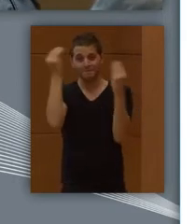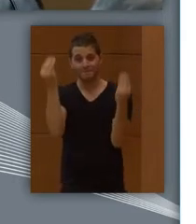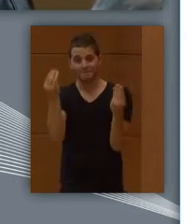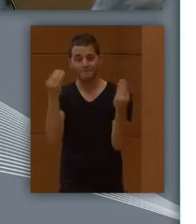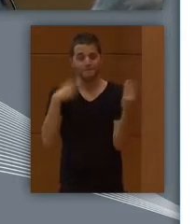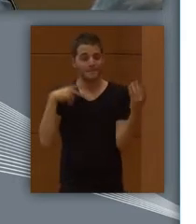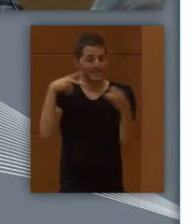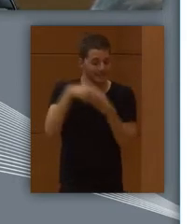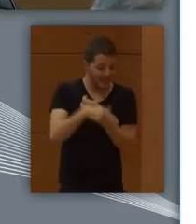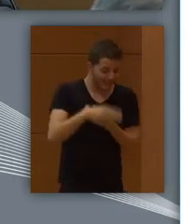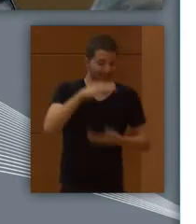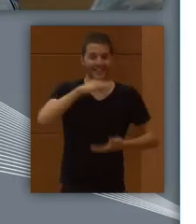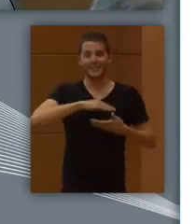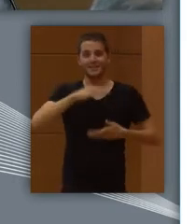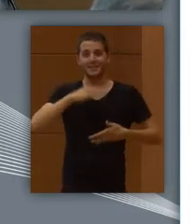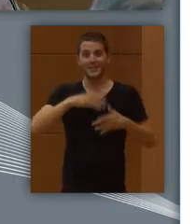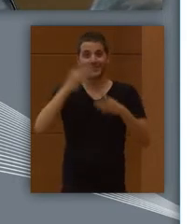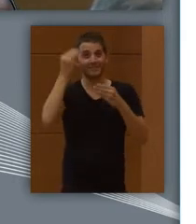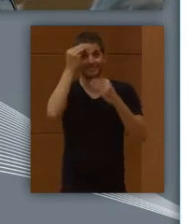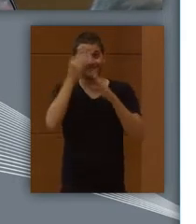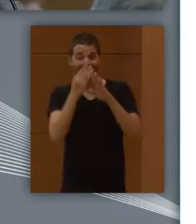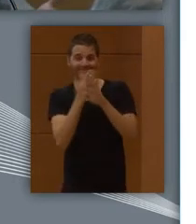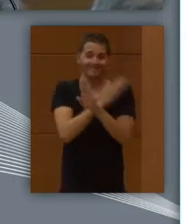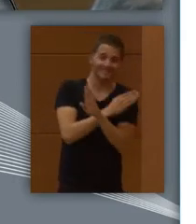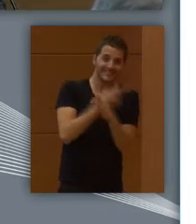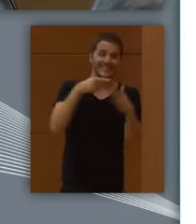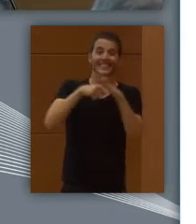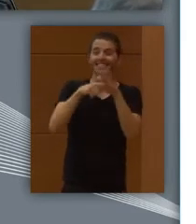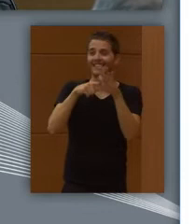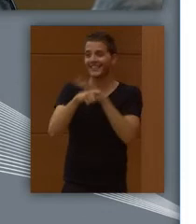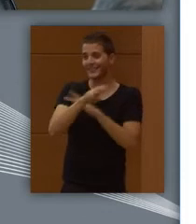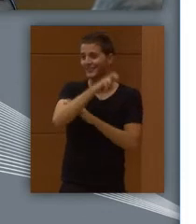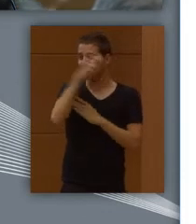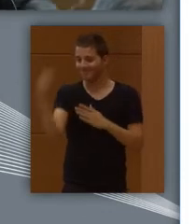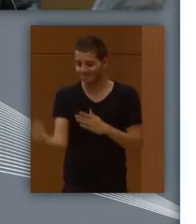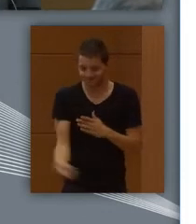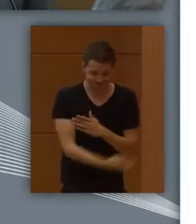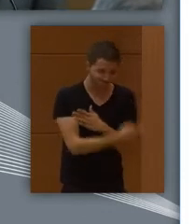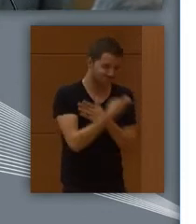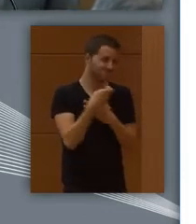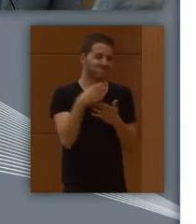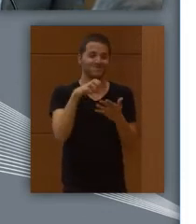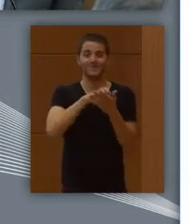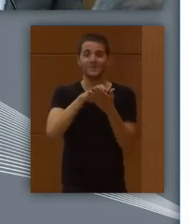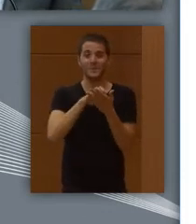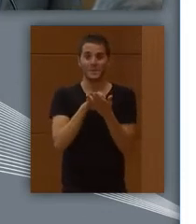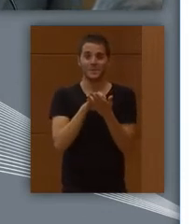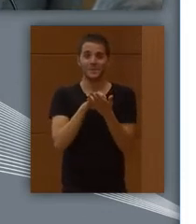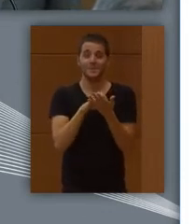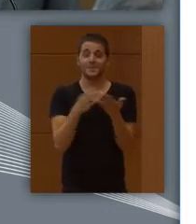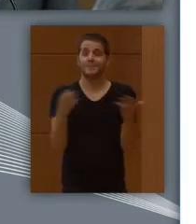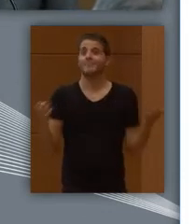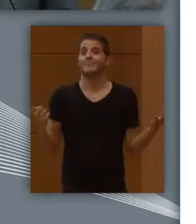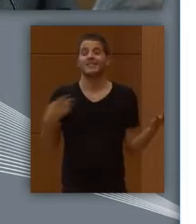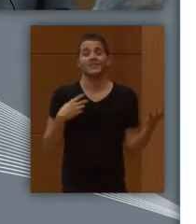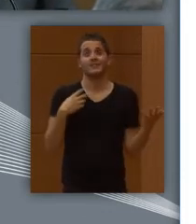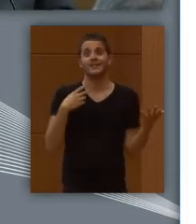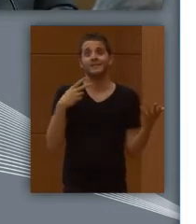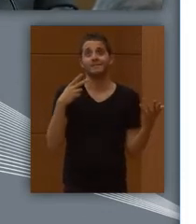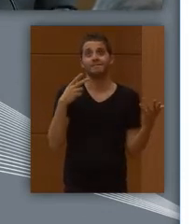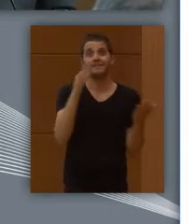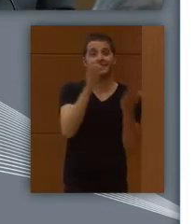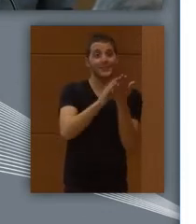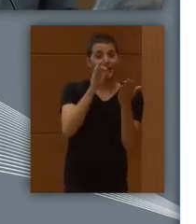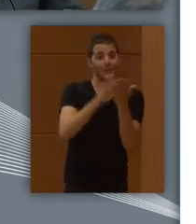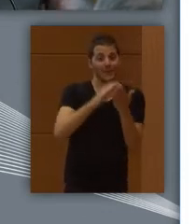y prevención y capacidad de anticipación y una buena gestión, una buena gobernanza de todo eso, que duda cabe que va a ser una ciudad más sostenible,